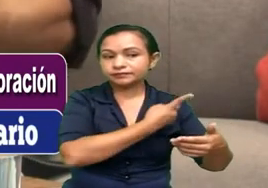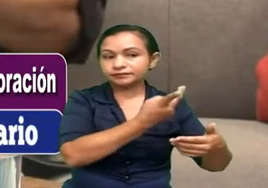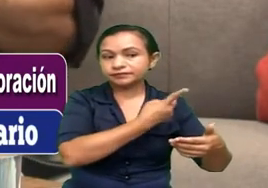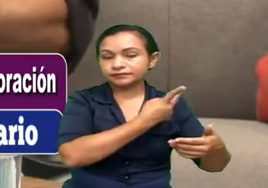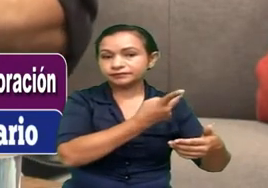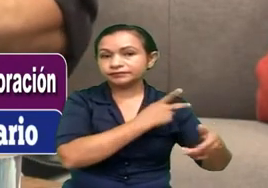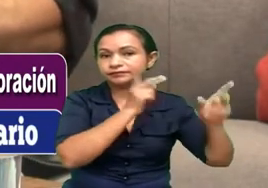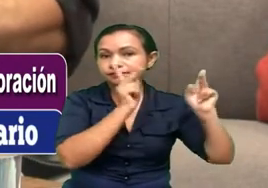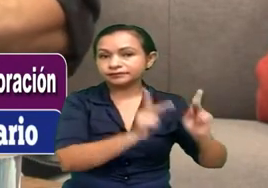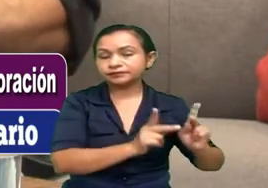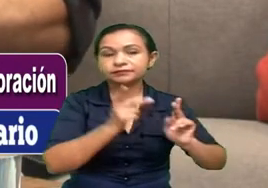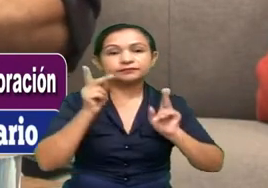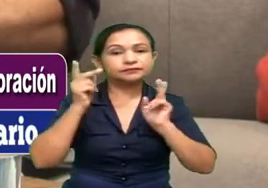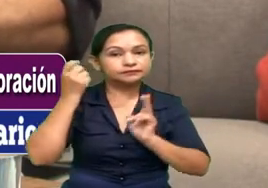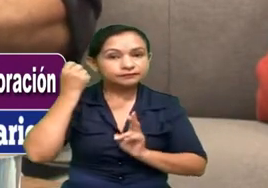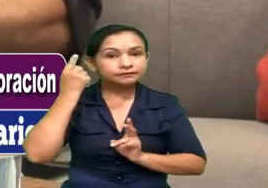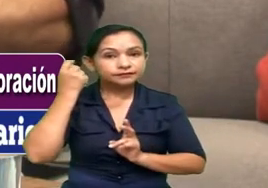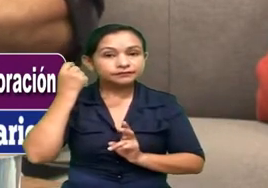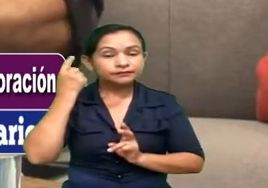gente entiende